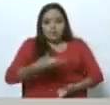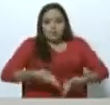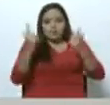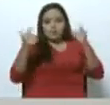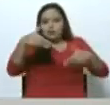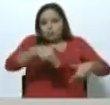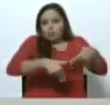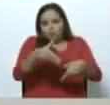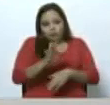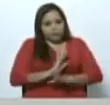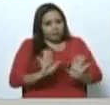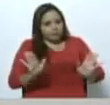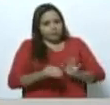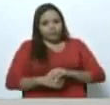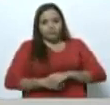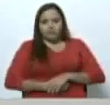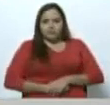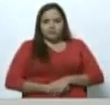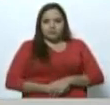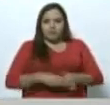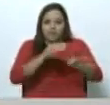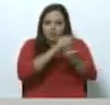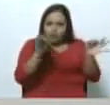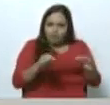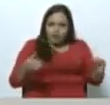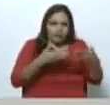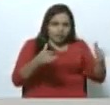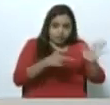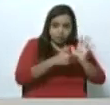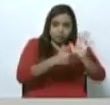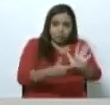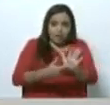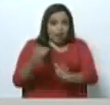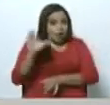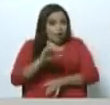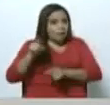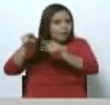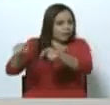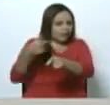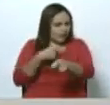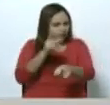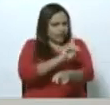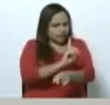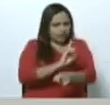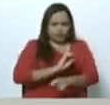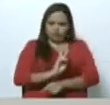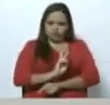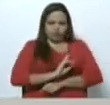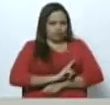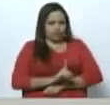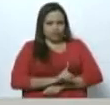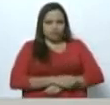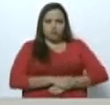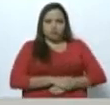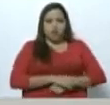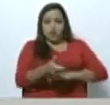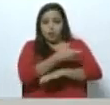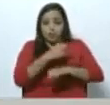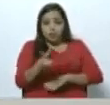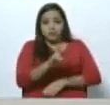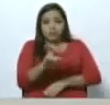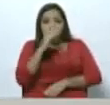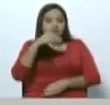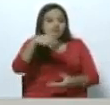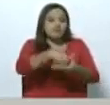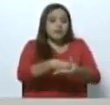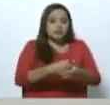pues, de manera abierta, Colombia, desde Colombia. No tiene nada que ver el gobierno venezolano con